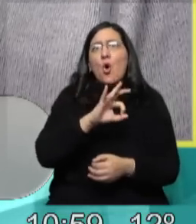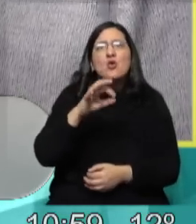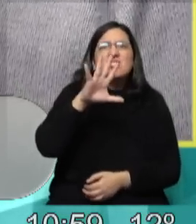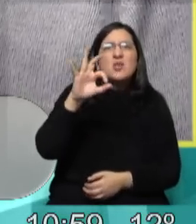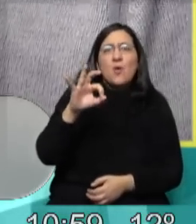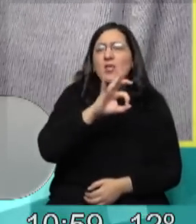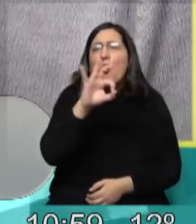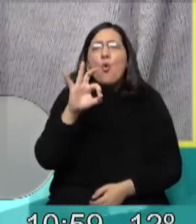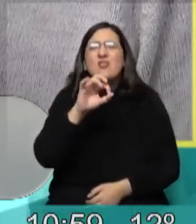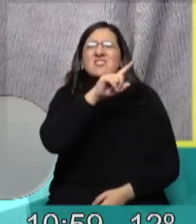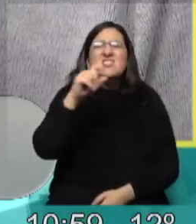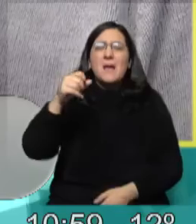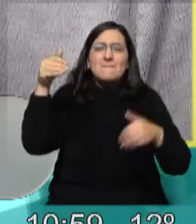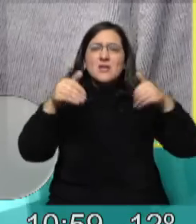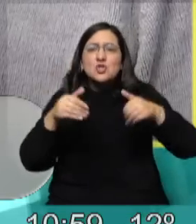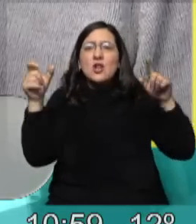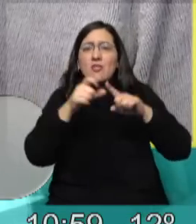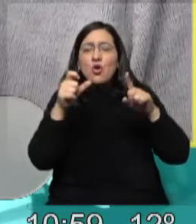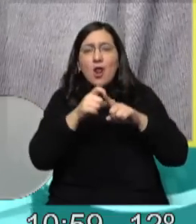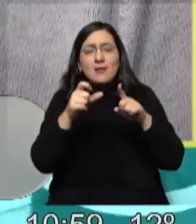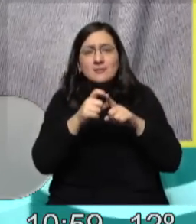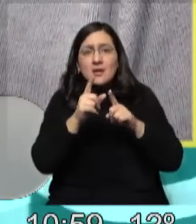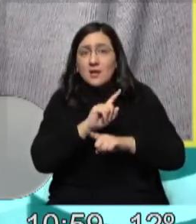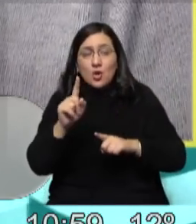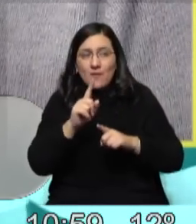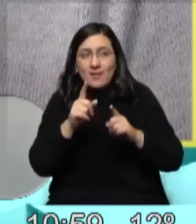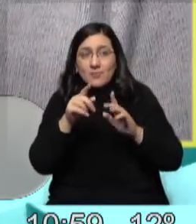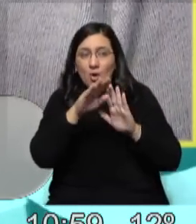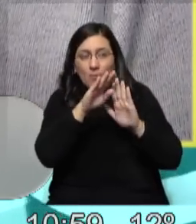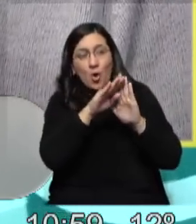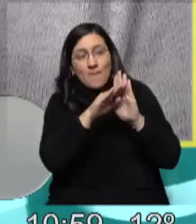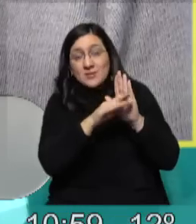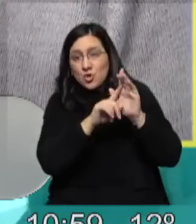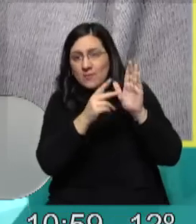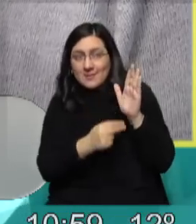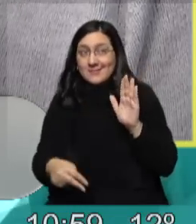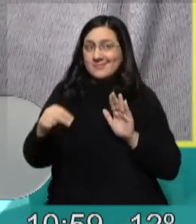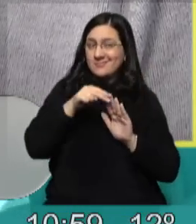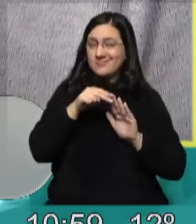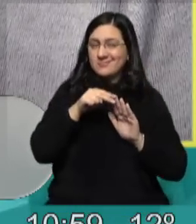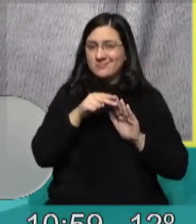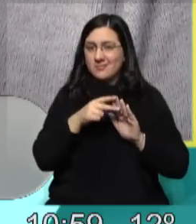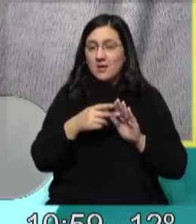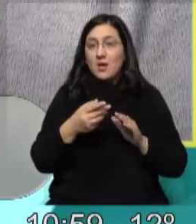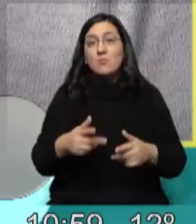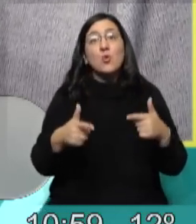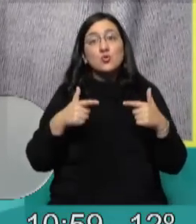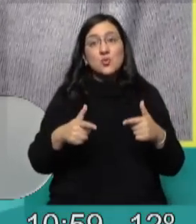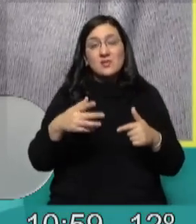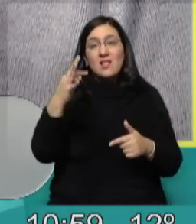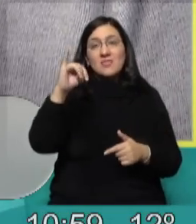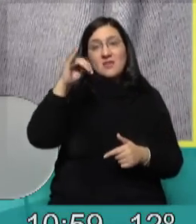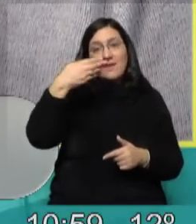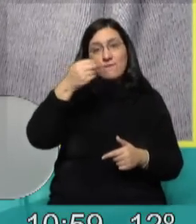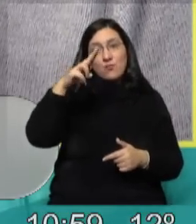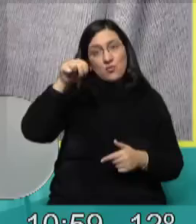dólares, donde parece ser que se están salteando los procedimientos habituales, ¿tá? Y por suerte el Tribunal de Cuentas está observando